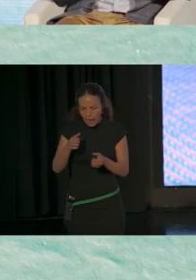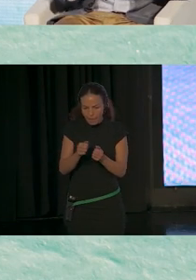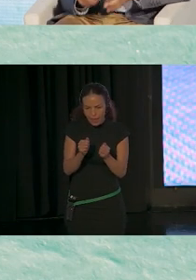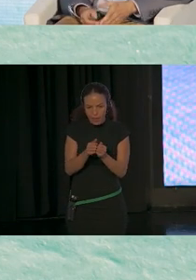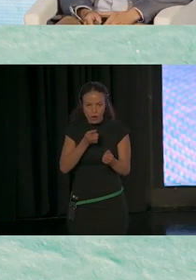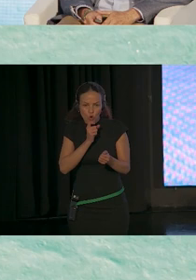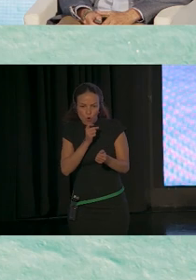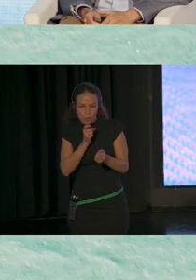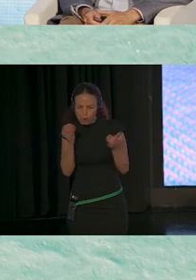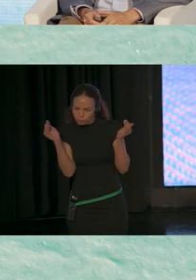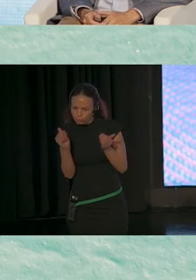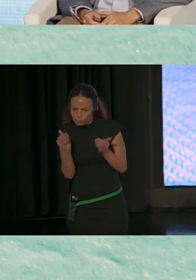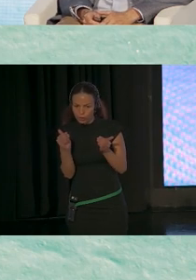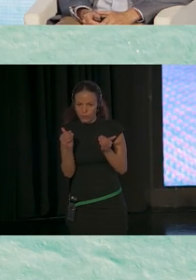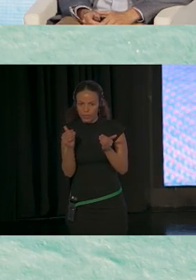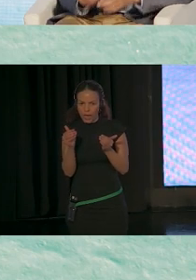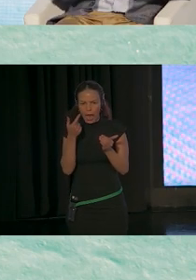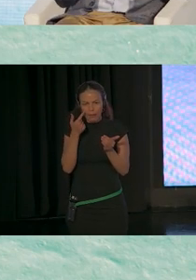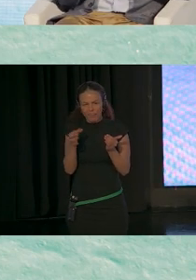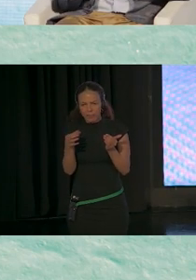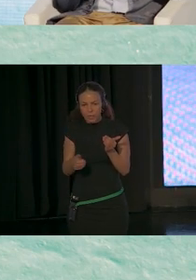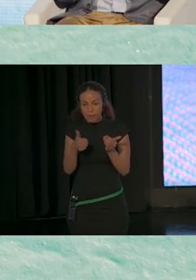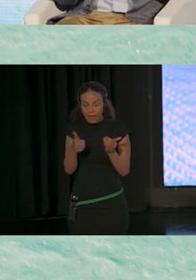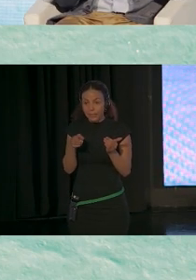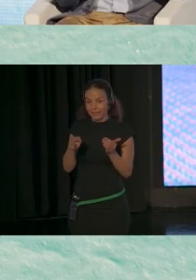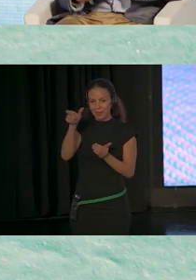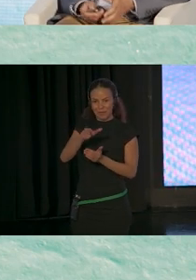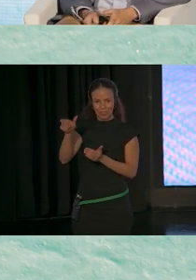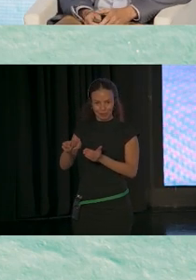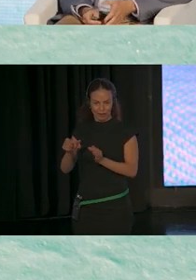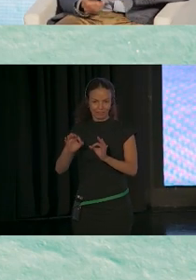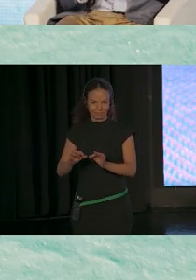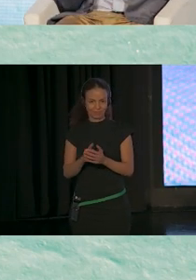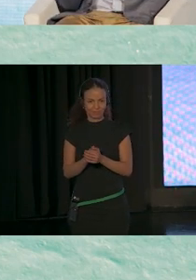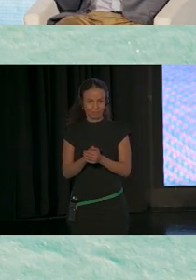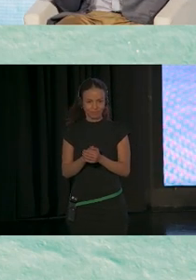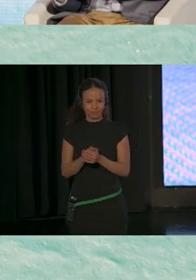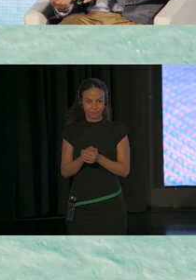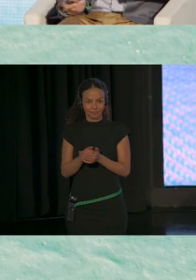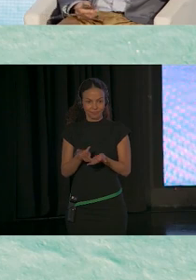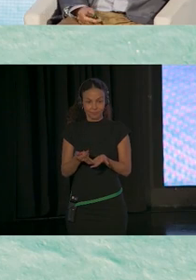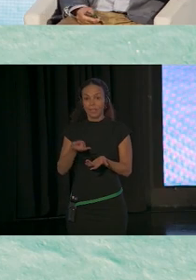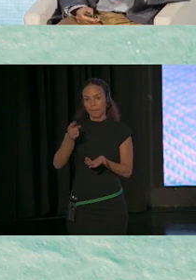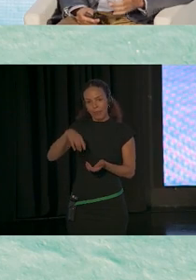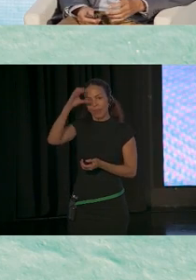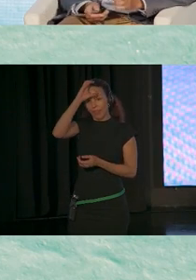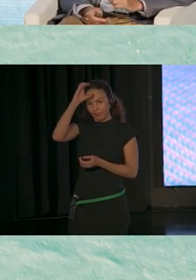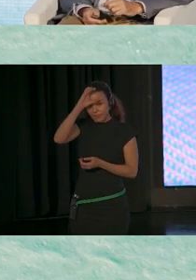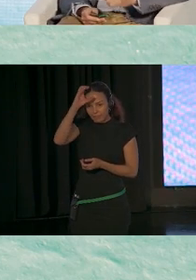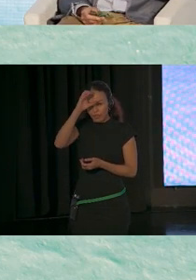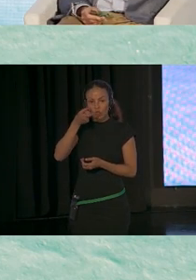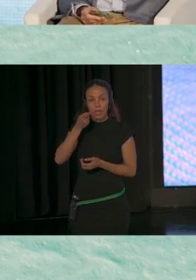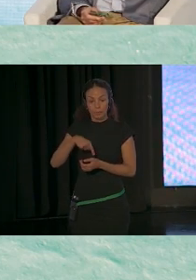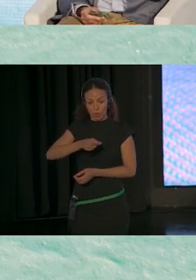cómo éramos más eficientes, pues un poco estaban ahí y estamos ahí. Y solemos estar los científicos, solemos estar